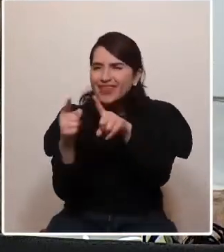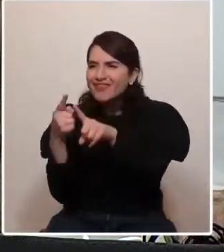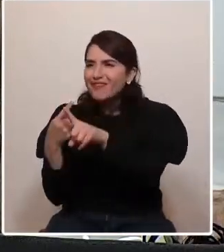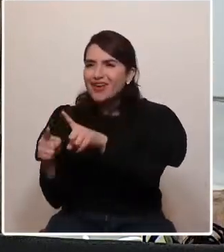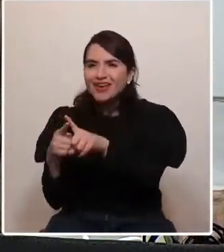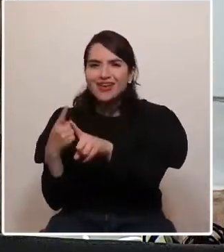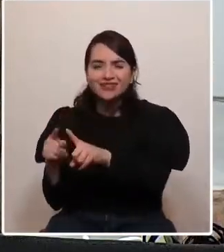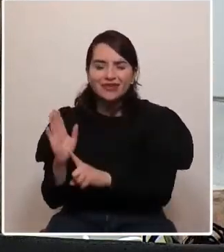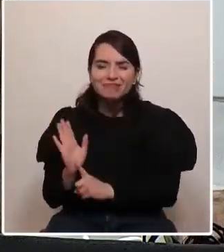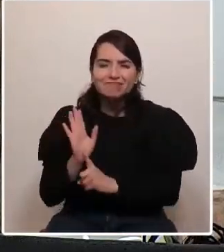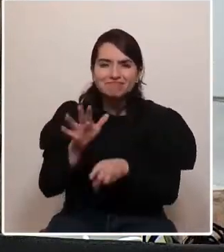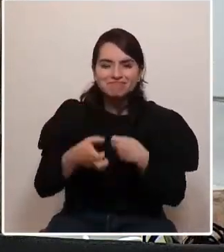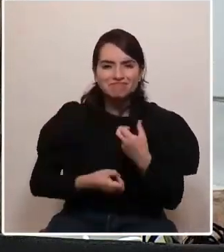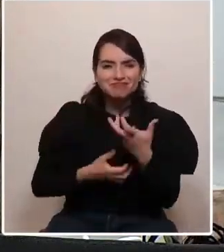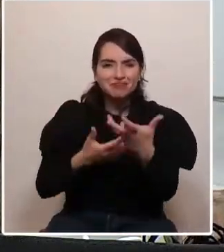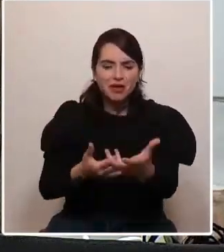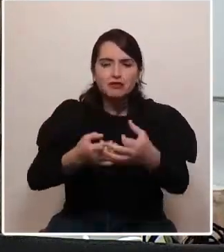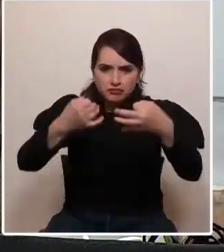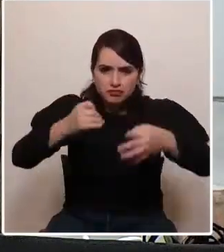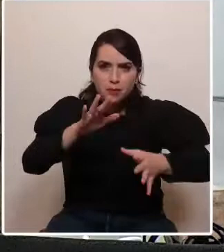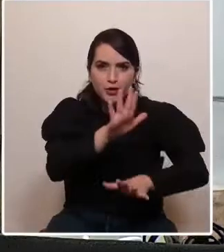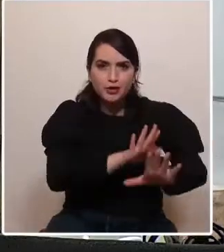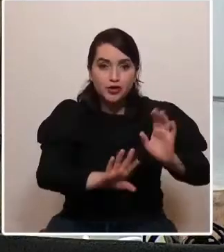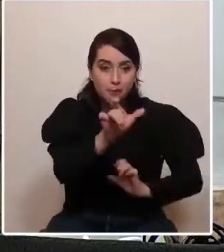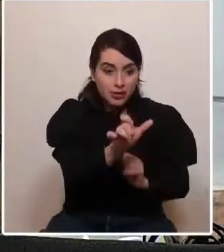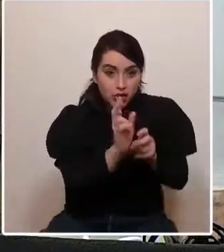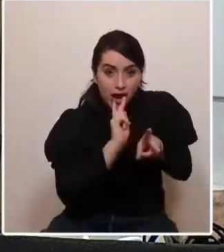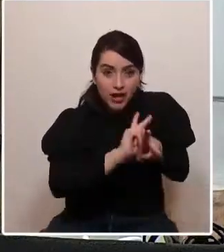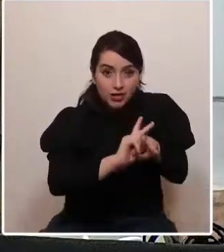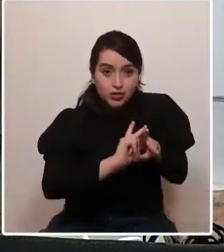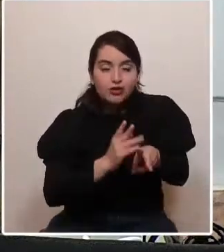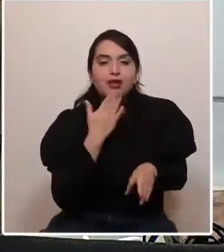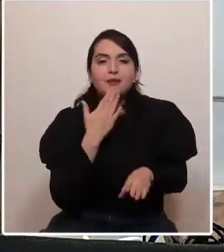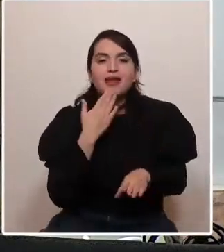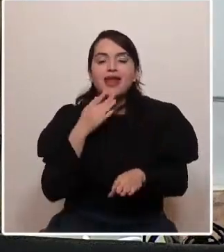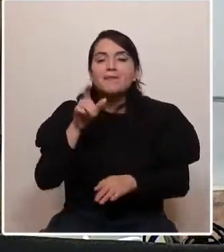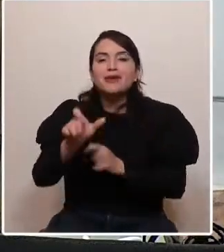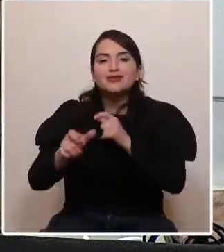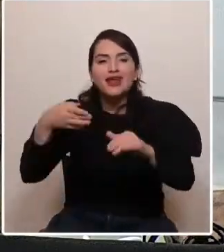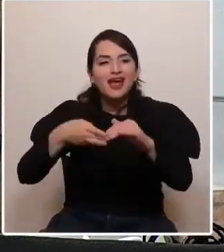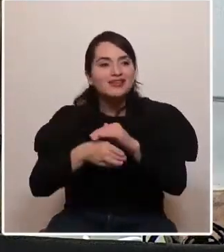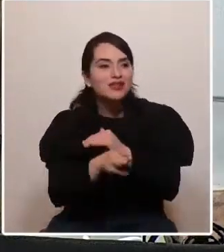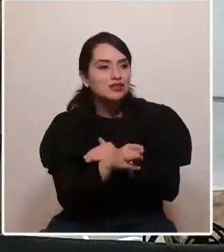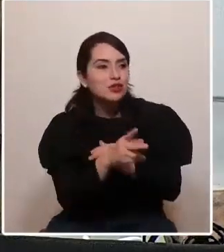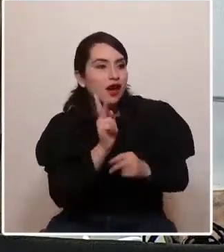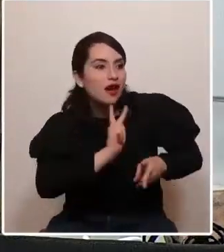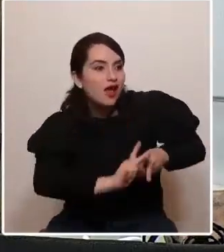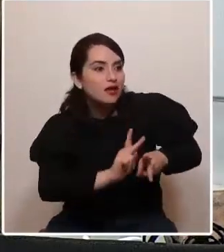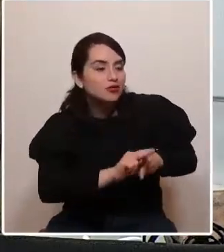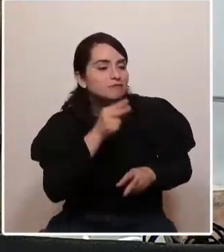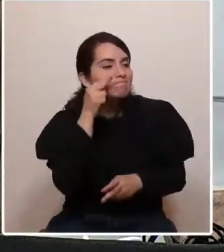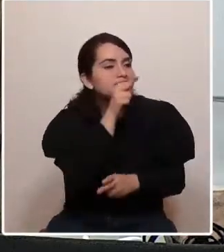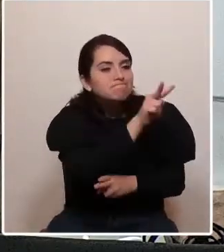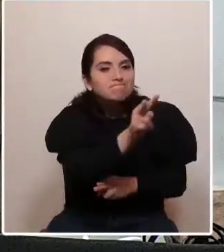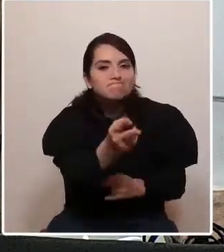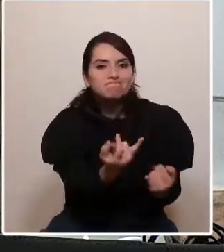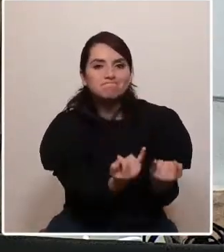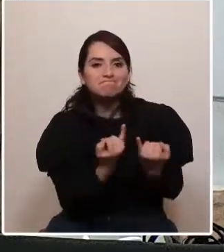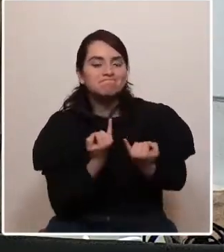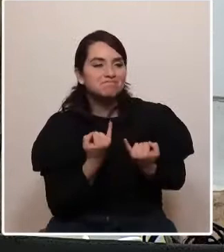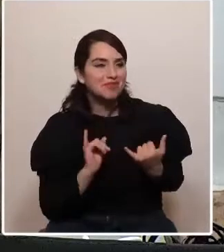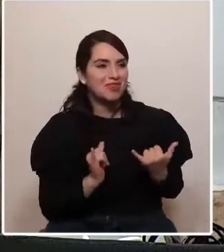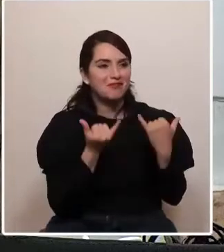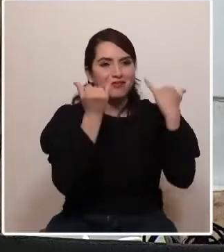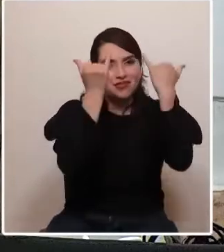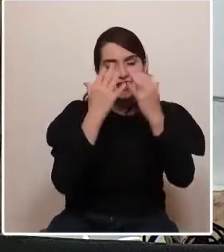una adecuada protección tanto a los creadores como acceso a la población a sus creaciones. Asimismo, los derechos